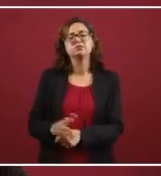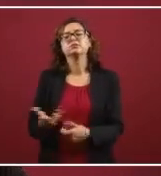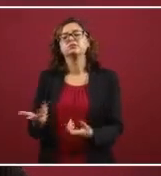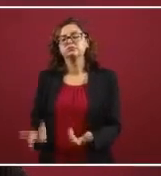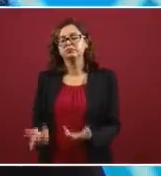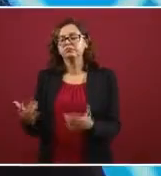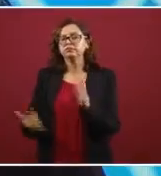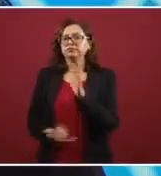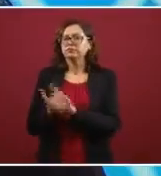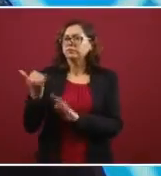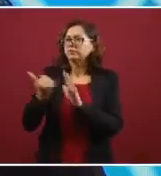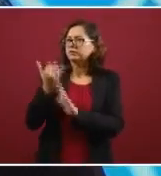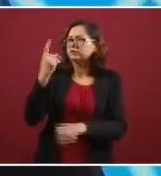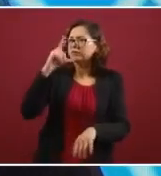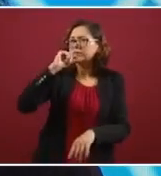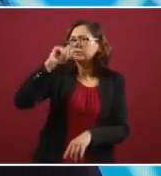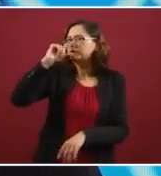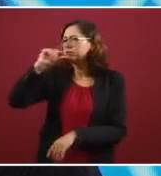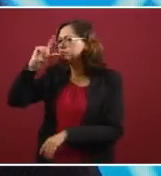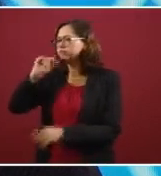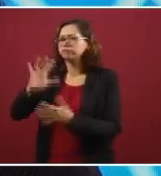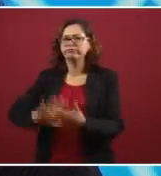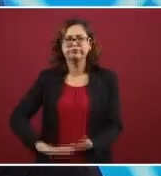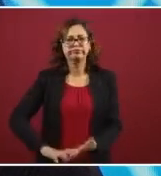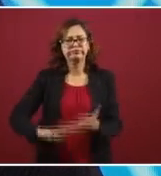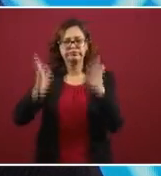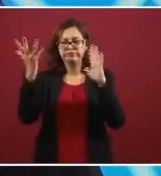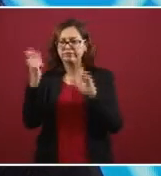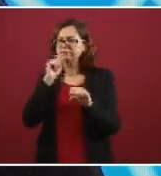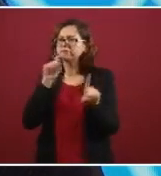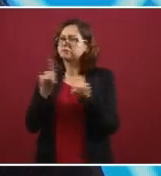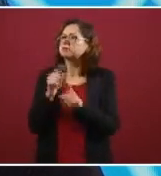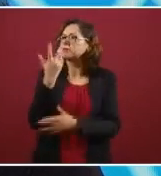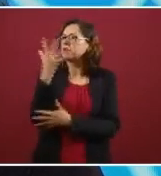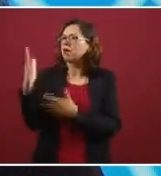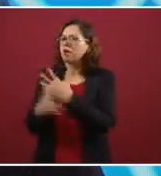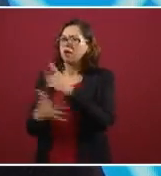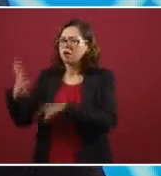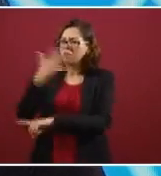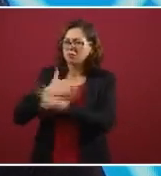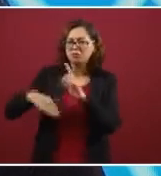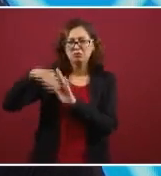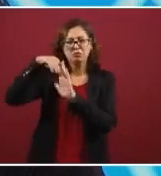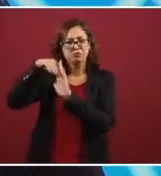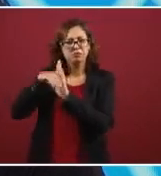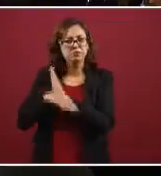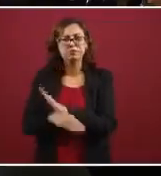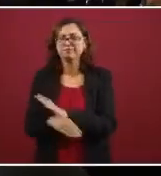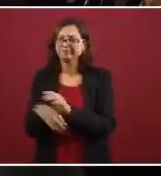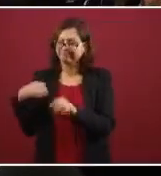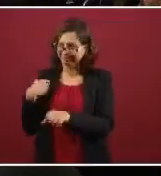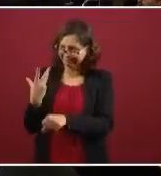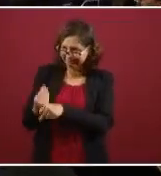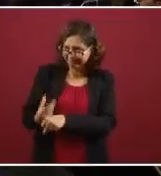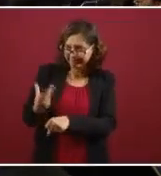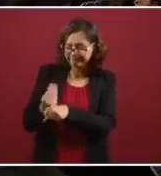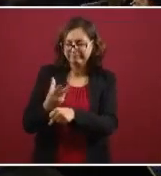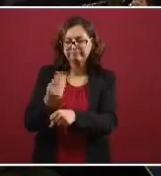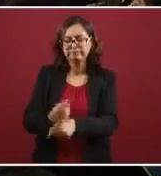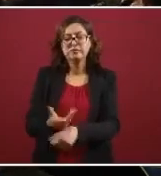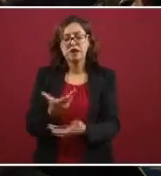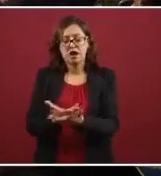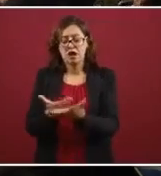la violencia y los efectos de la degradación ambiental. Hemos aceptado la presidencia de esta